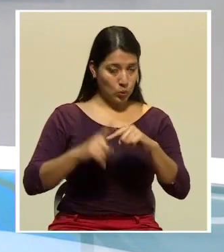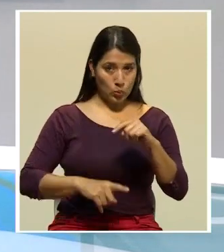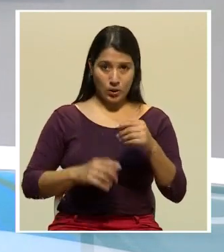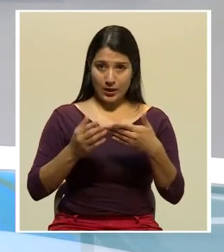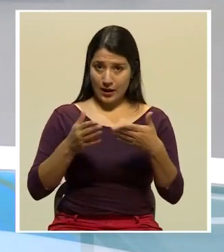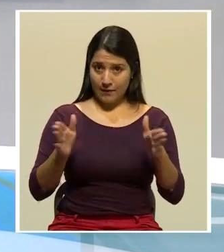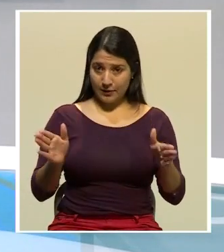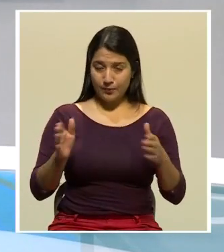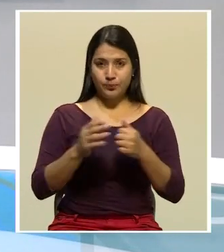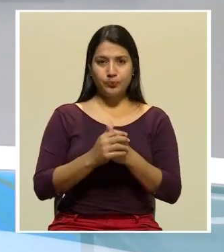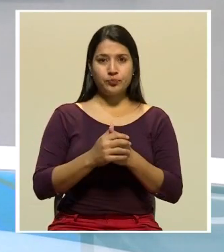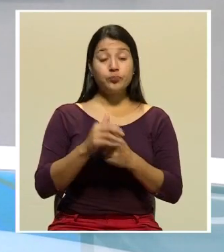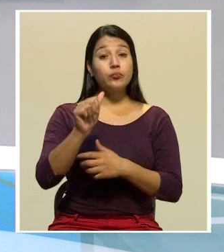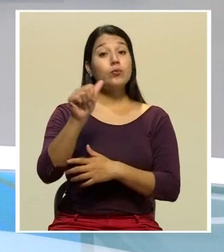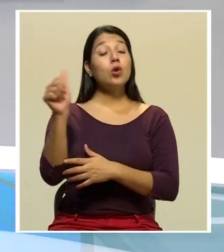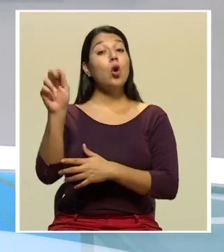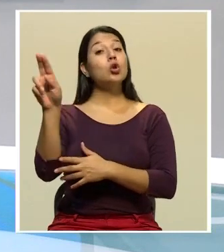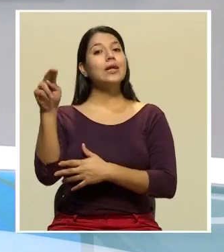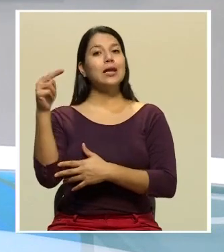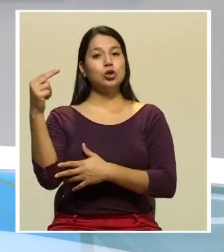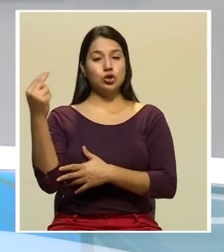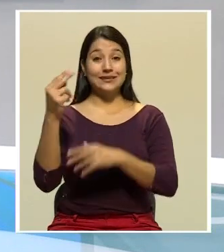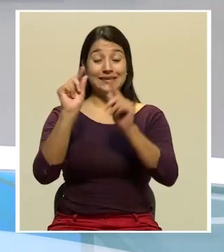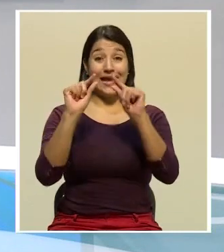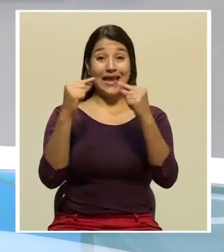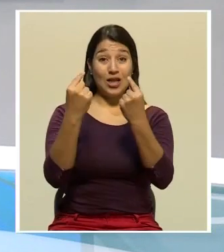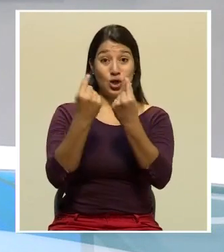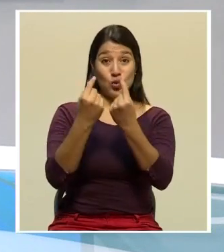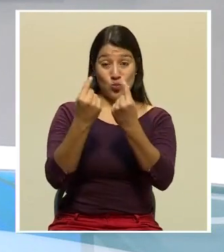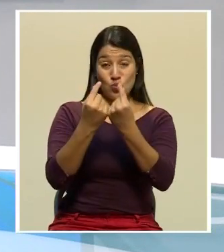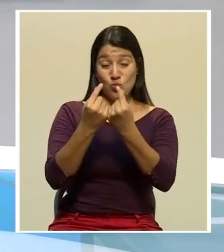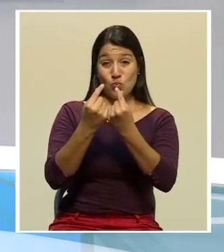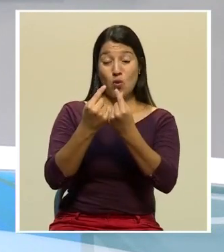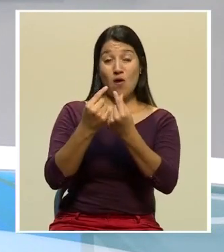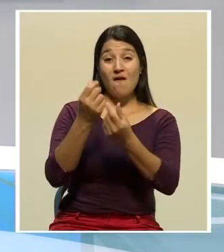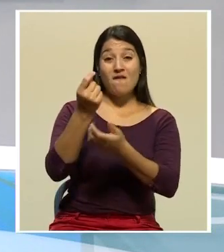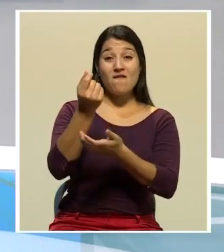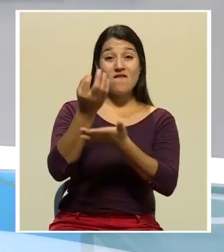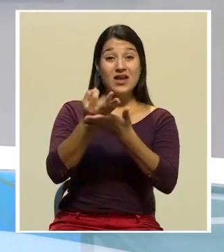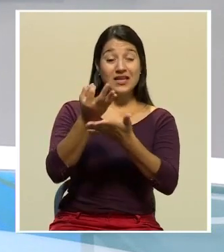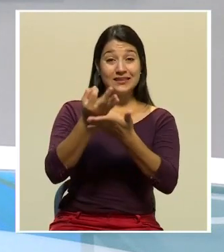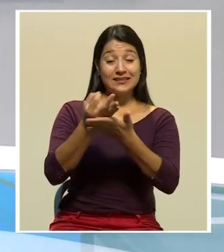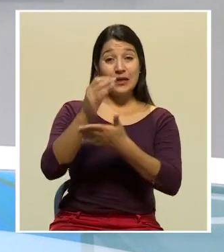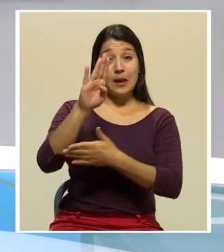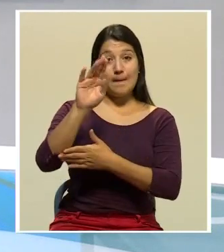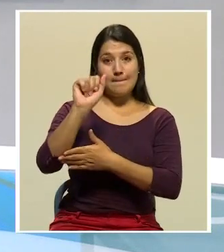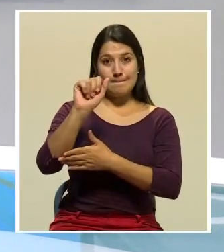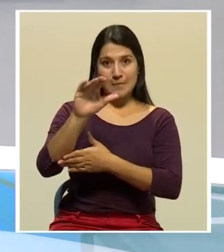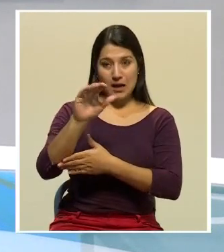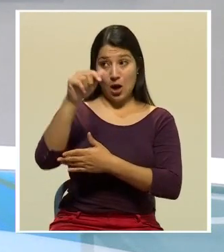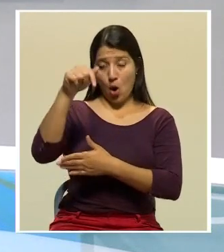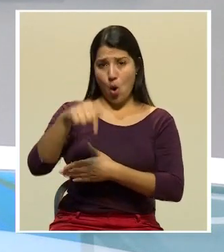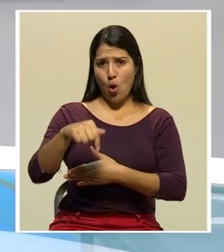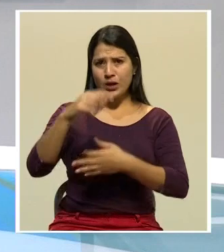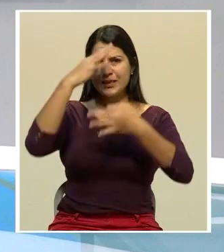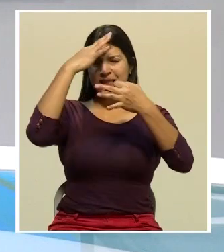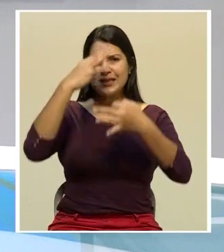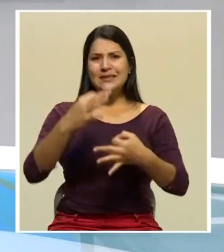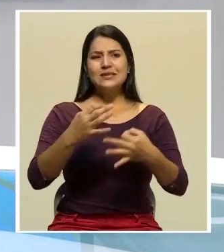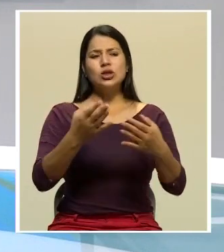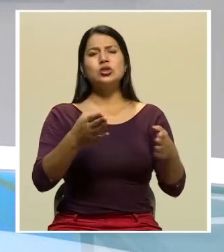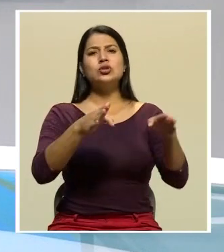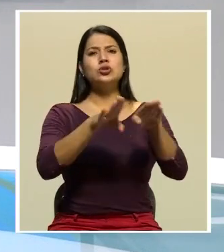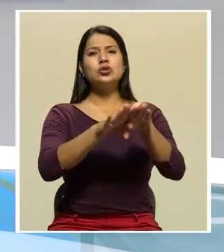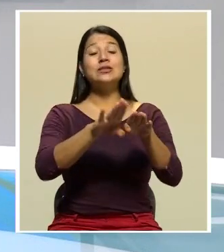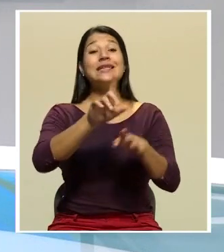En otras noticias, el grupo financiero BAC San José anunció hoy que decidió cerrar las tarjetas de